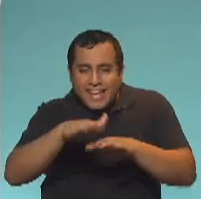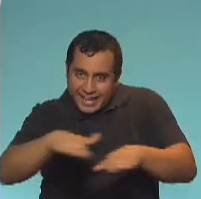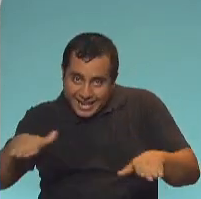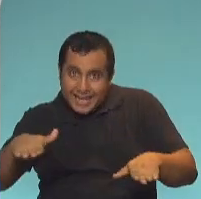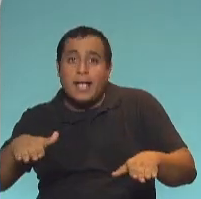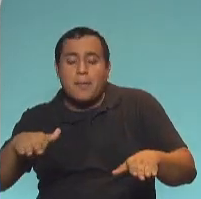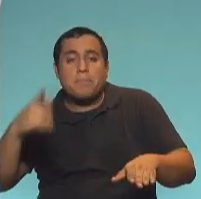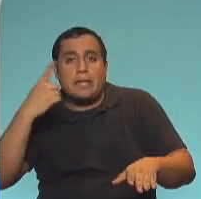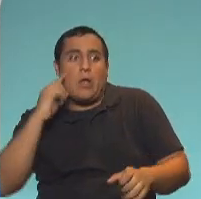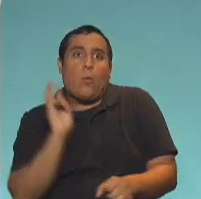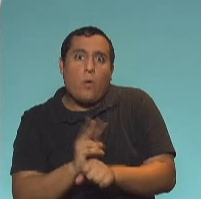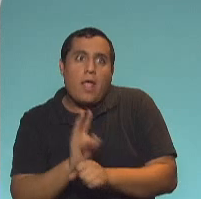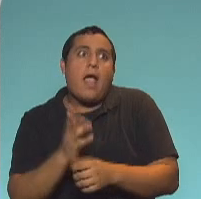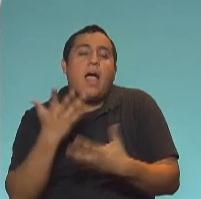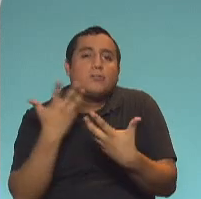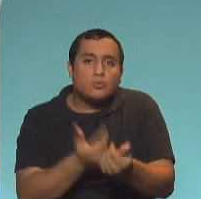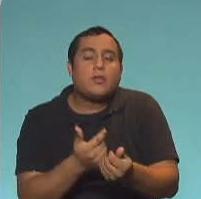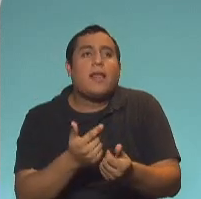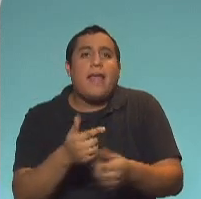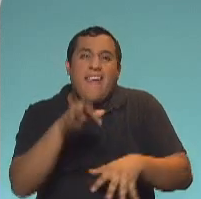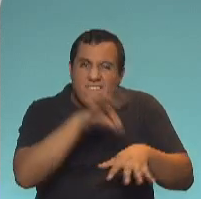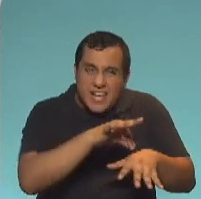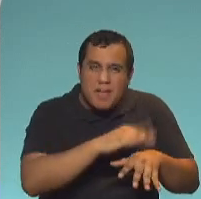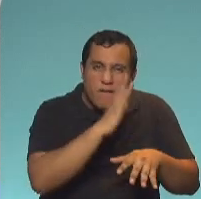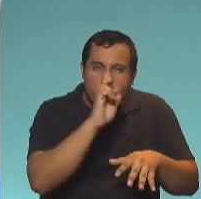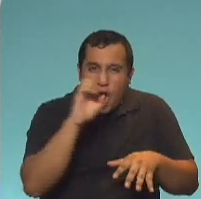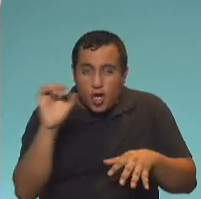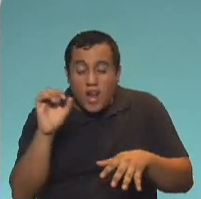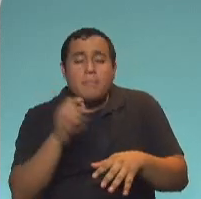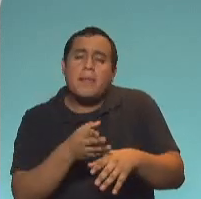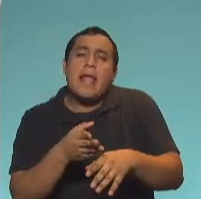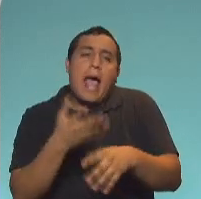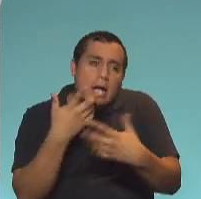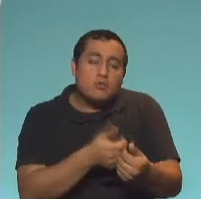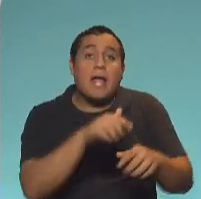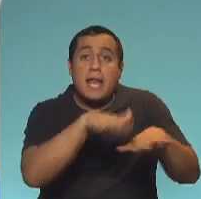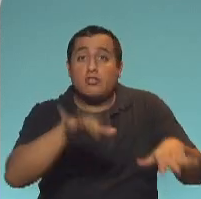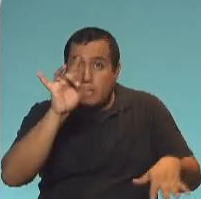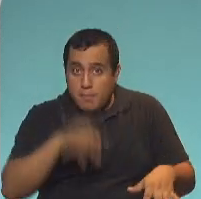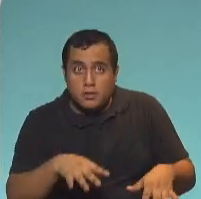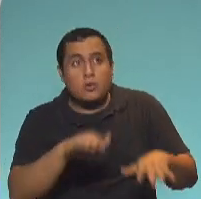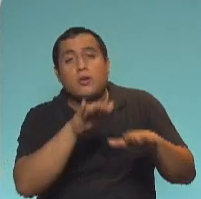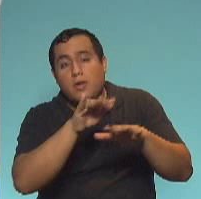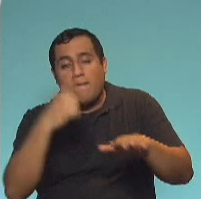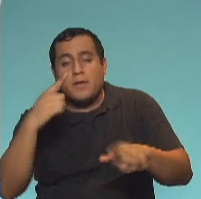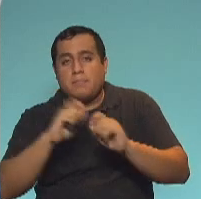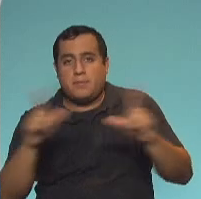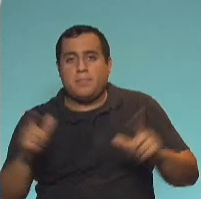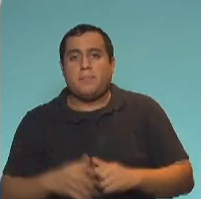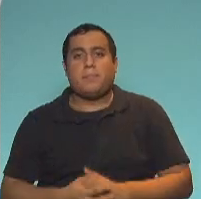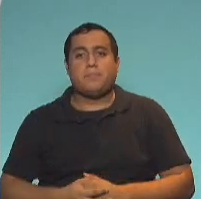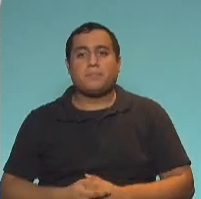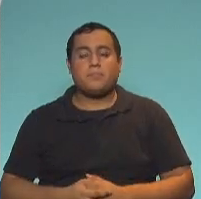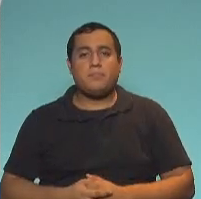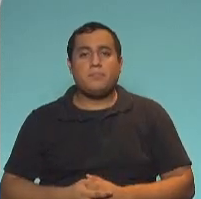prevención de esta patología no sólo en todos los niños sino también en los niños y niñas prematuras bueno muchas